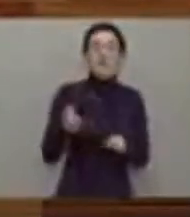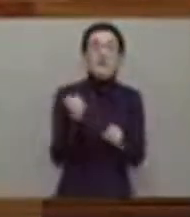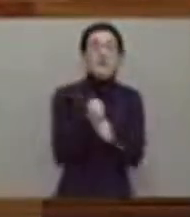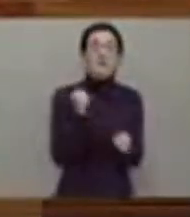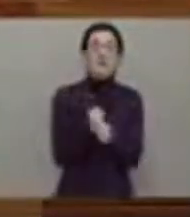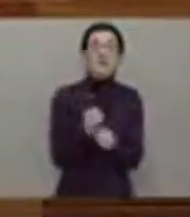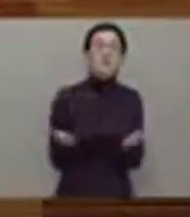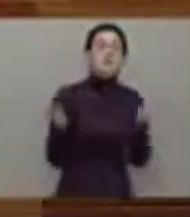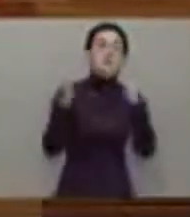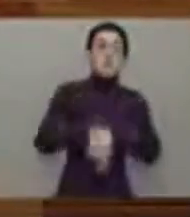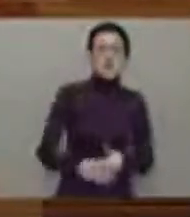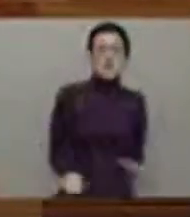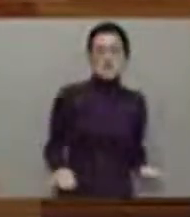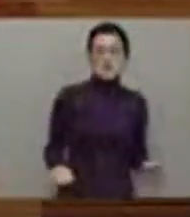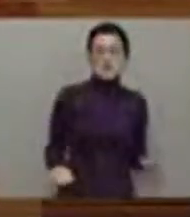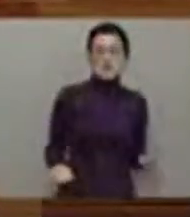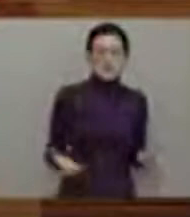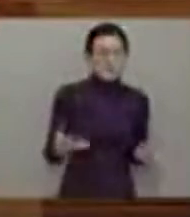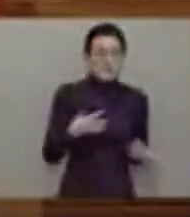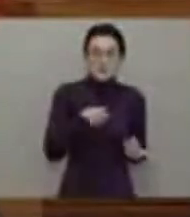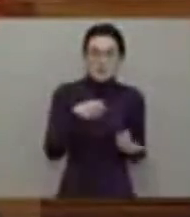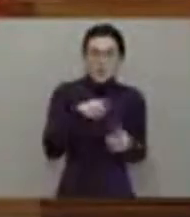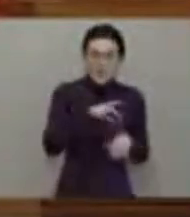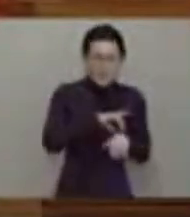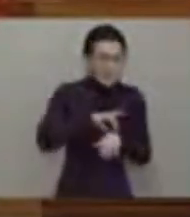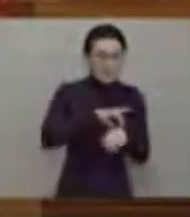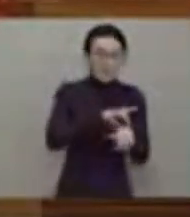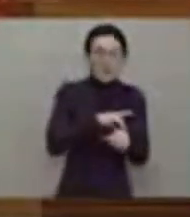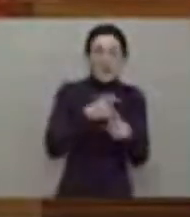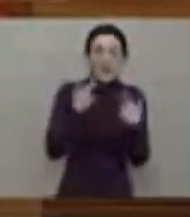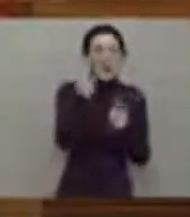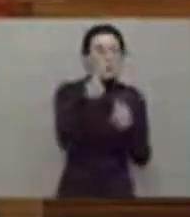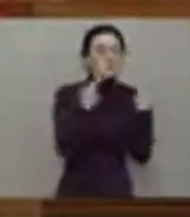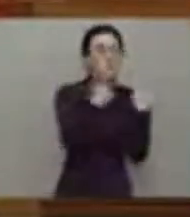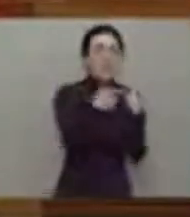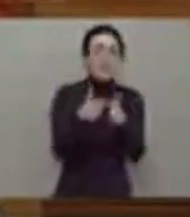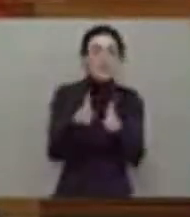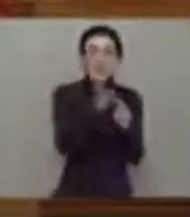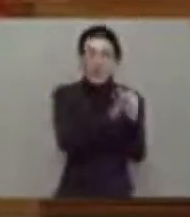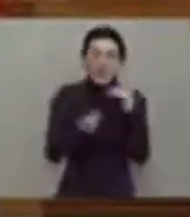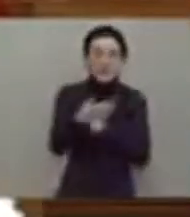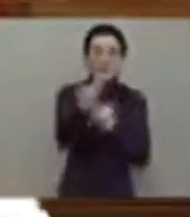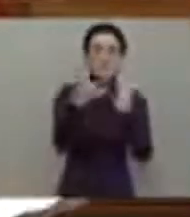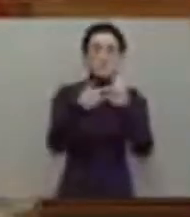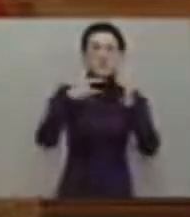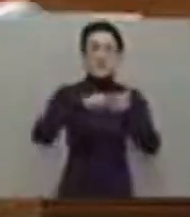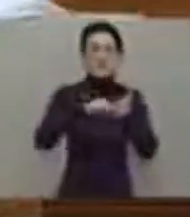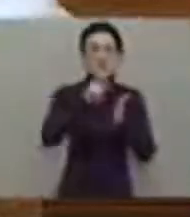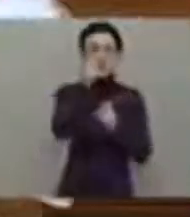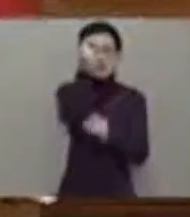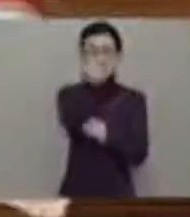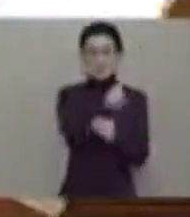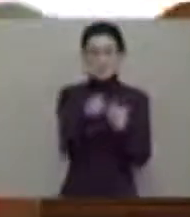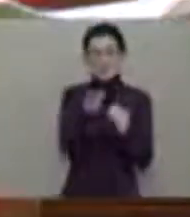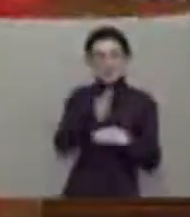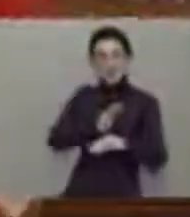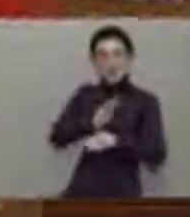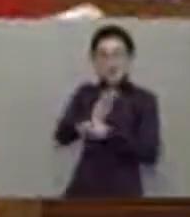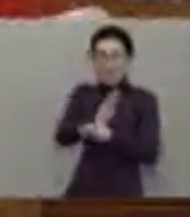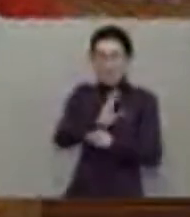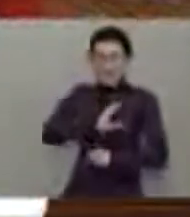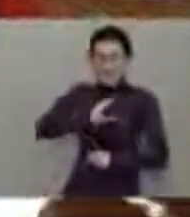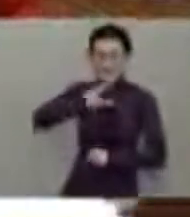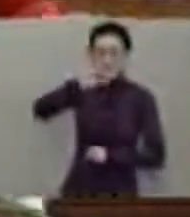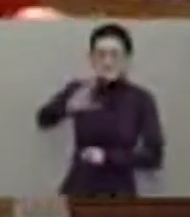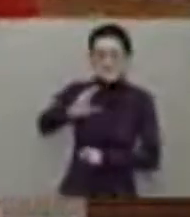empleo. Luego, malamente se puede orientar a determinados colectivos a través de programas presupuestarios tan ingentes